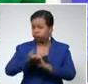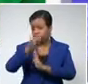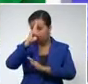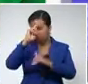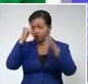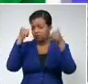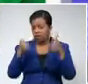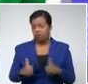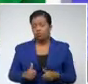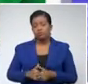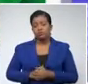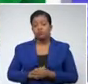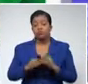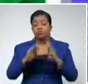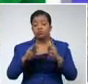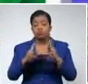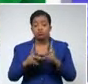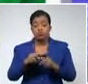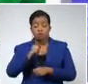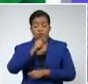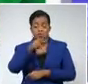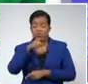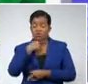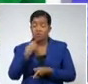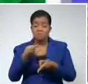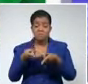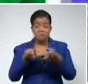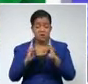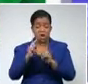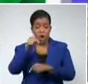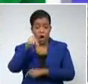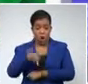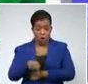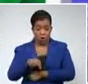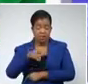el número de fallecidos, hoy decían, creo que